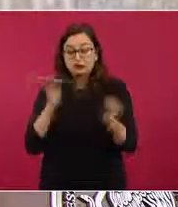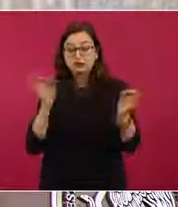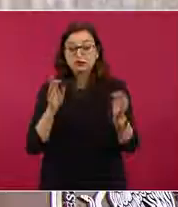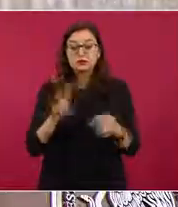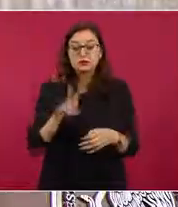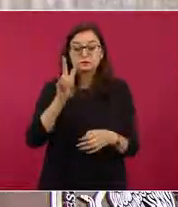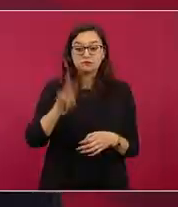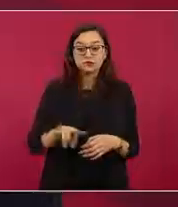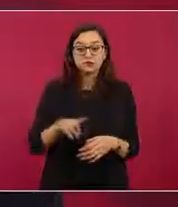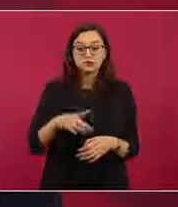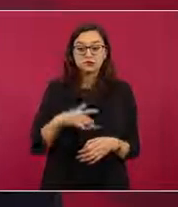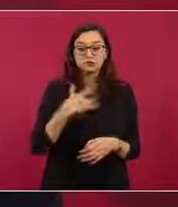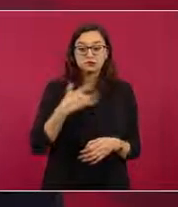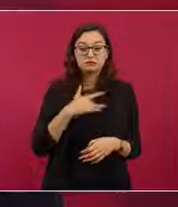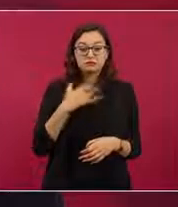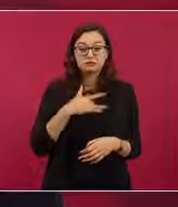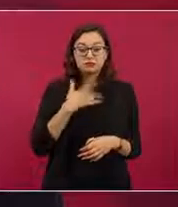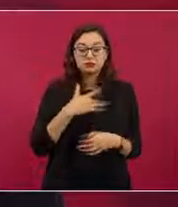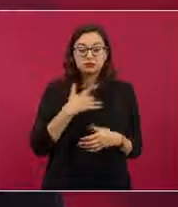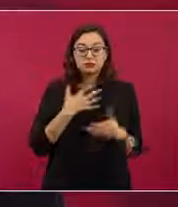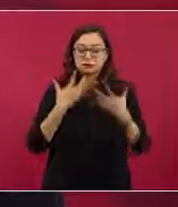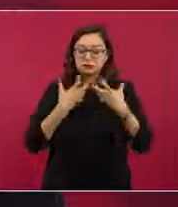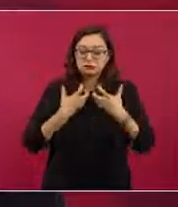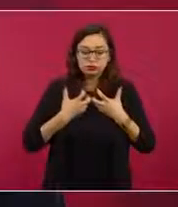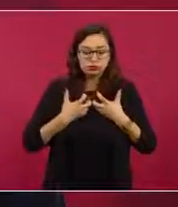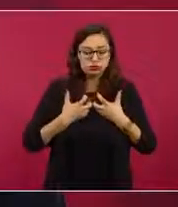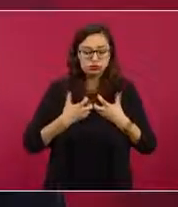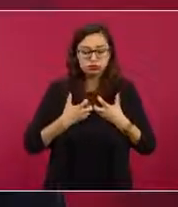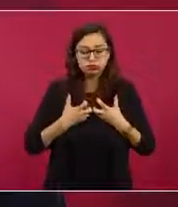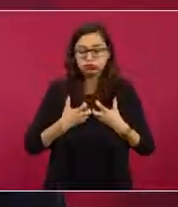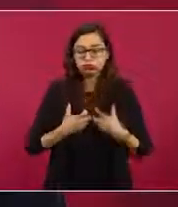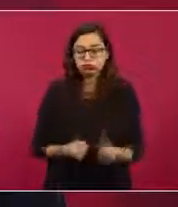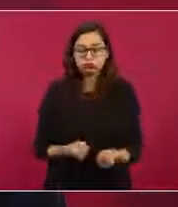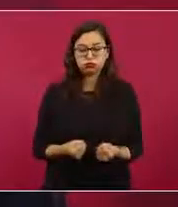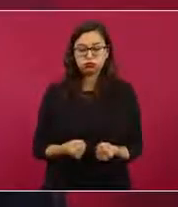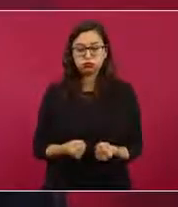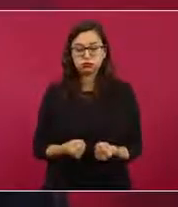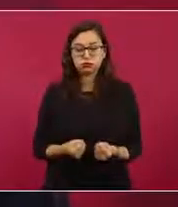este hecho lamentable